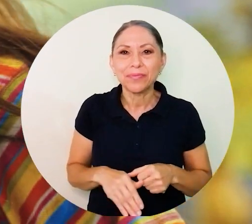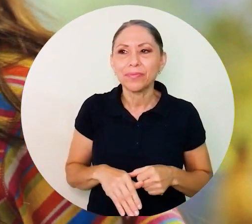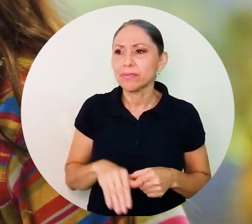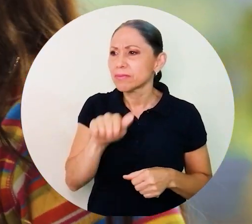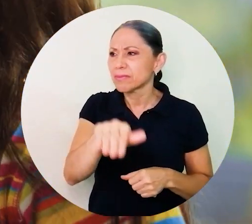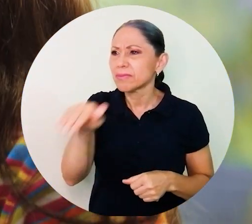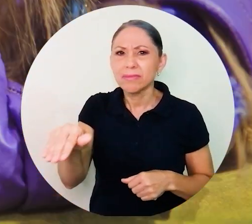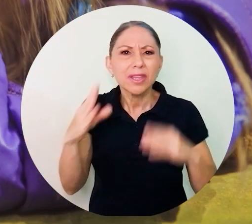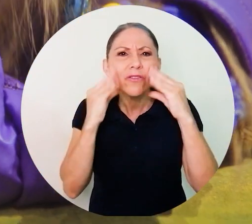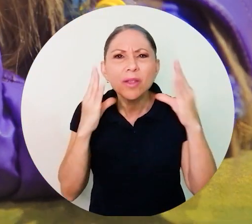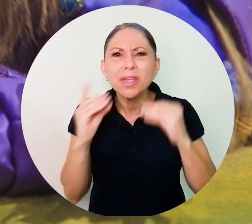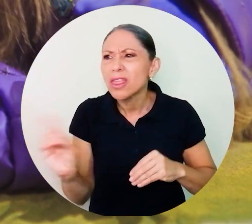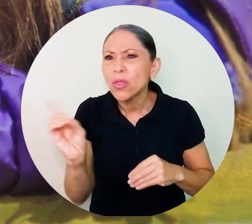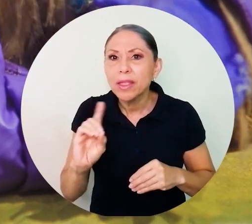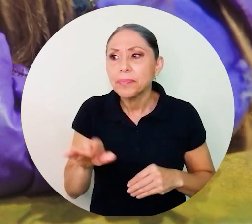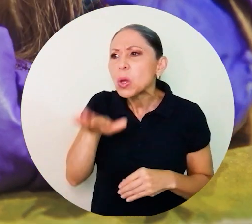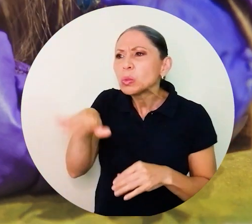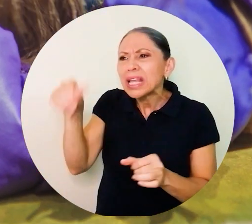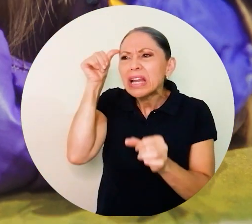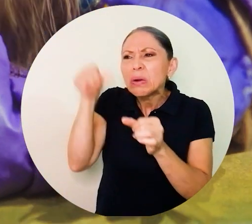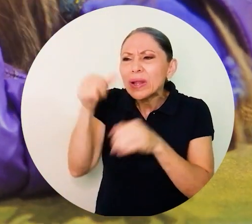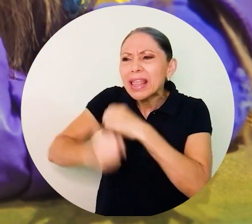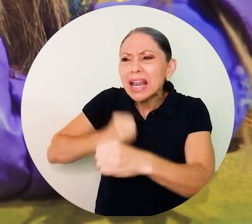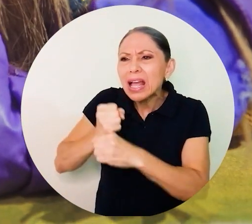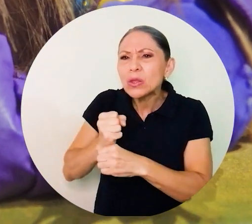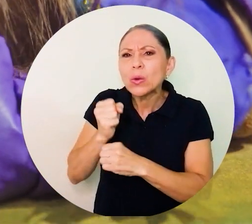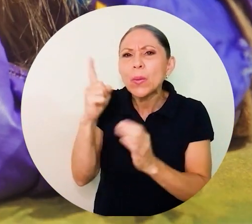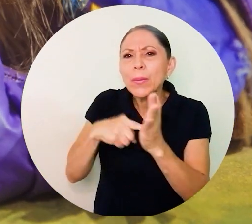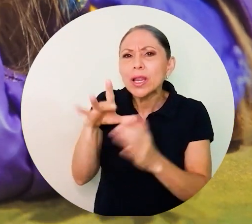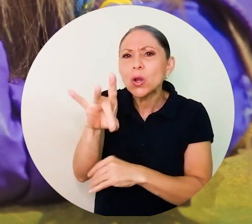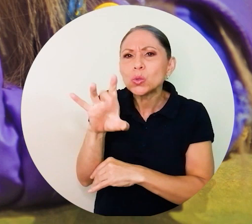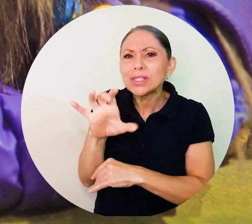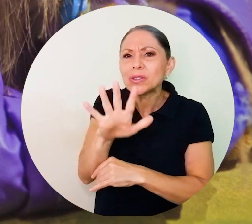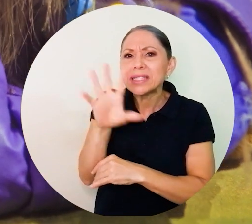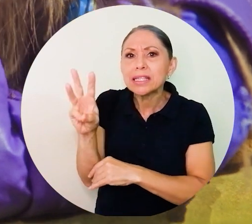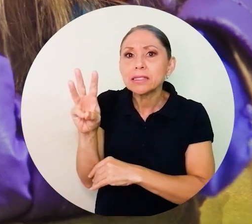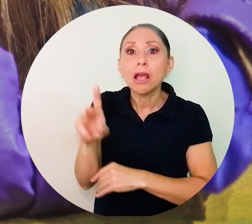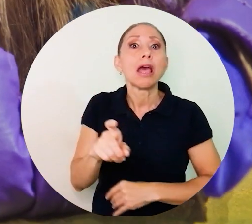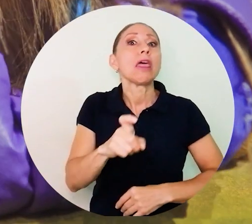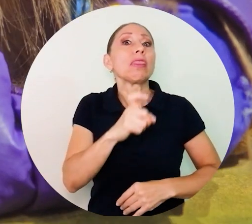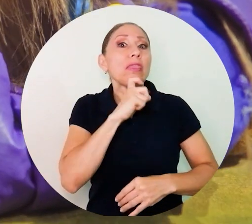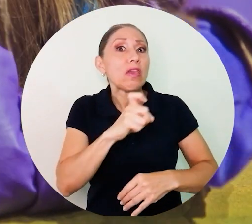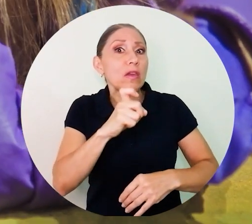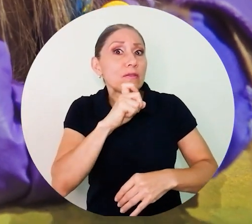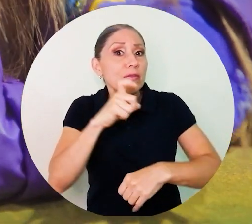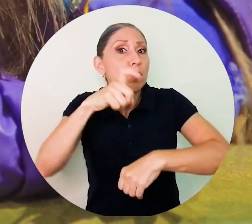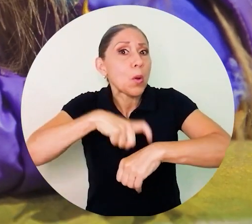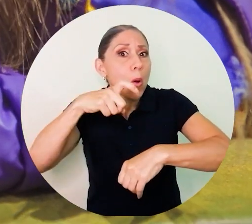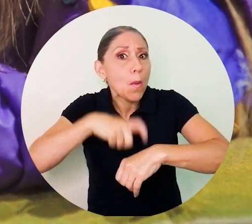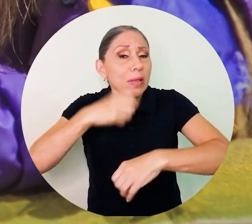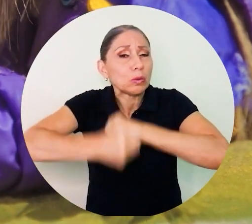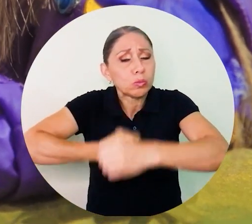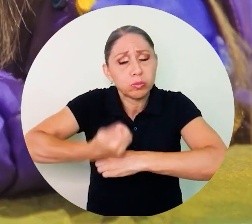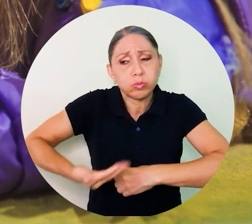¡Rimi! ¿Qué recordás del 56? Fueron tiempos convulsos los de la campaña de